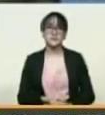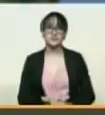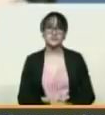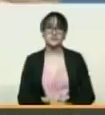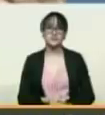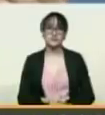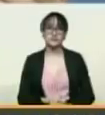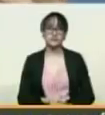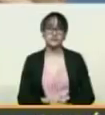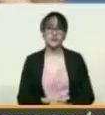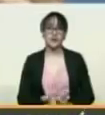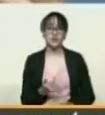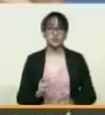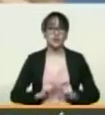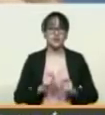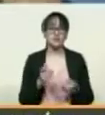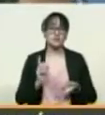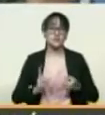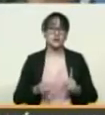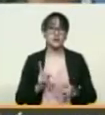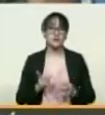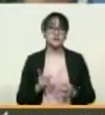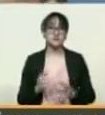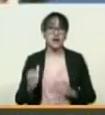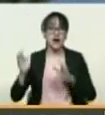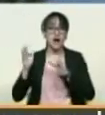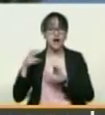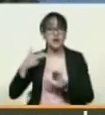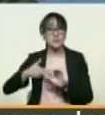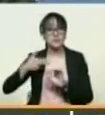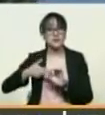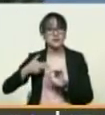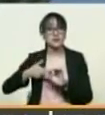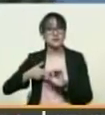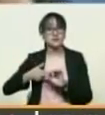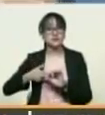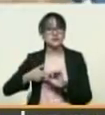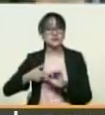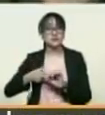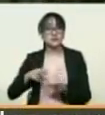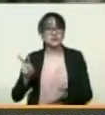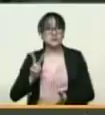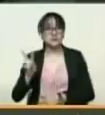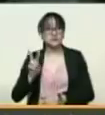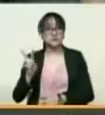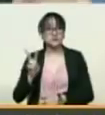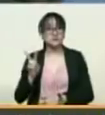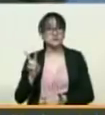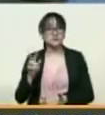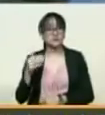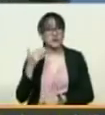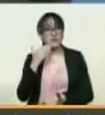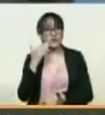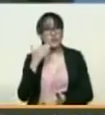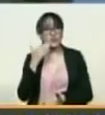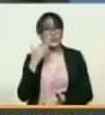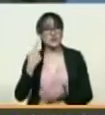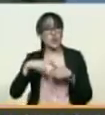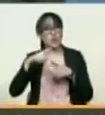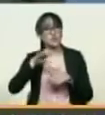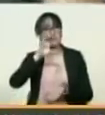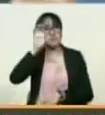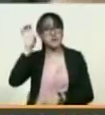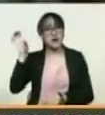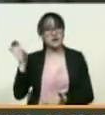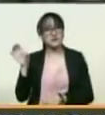que nosotros entreguemos a veces cargamentos petroleros del petróleo venezolano en Estados Unidos o en otras partes, y